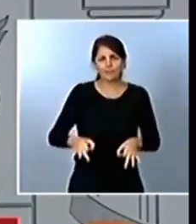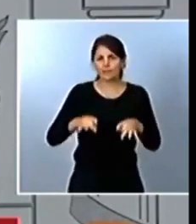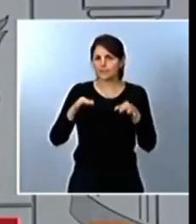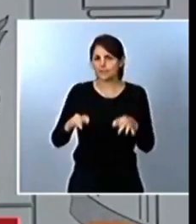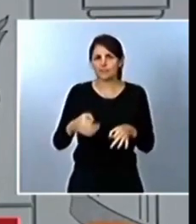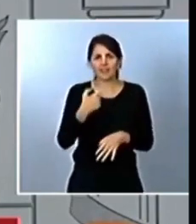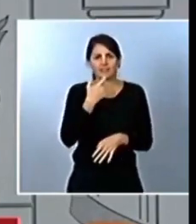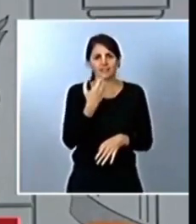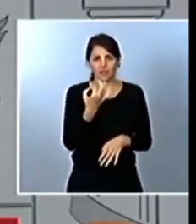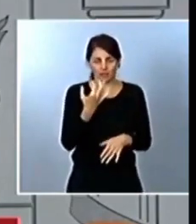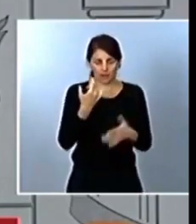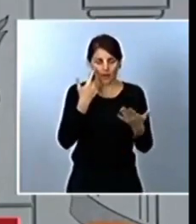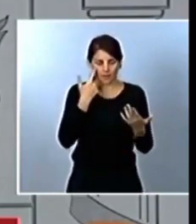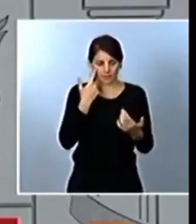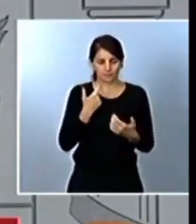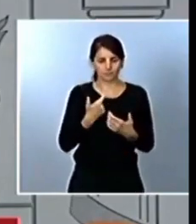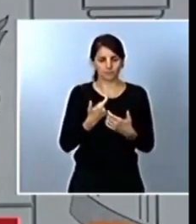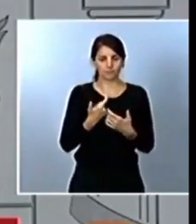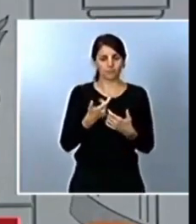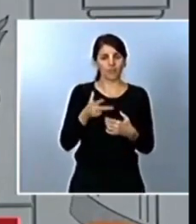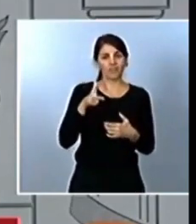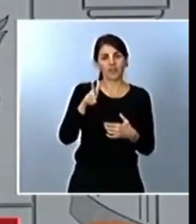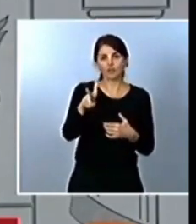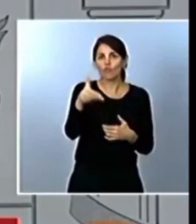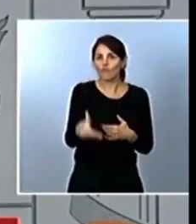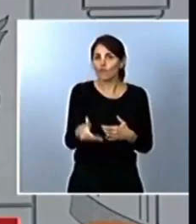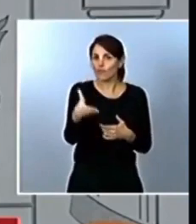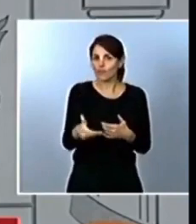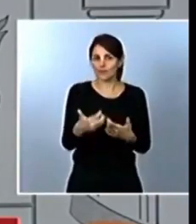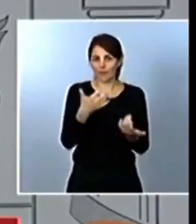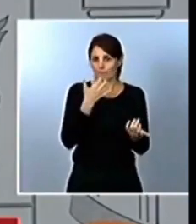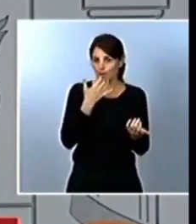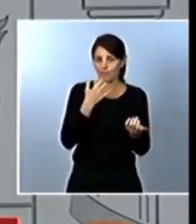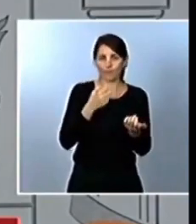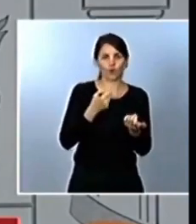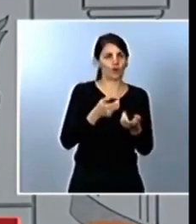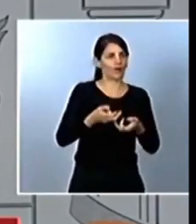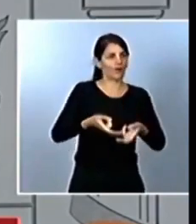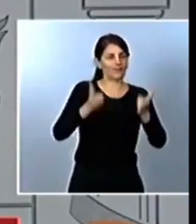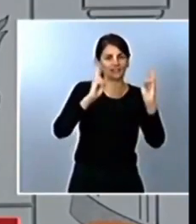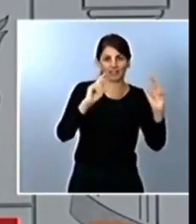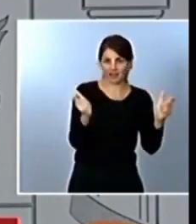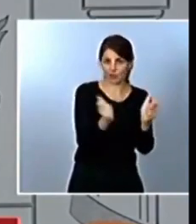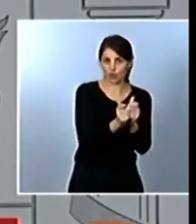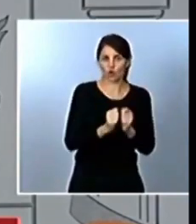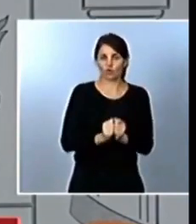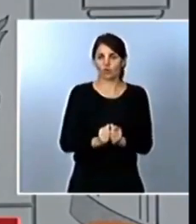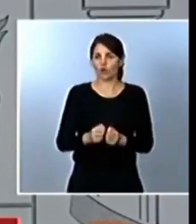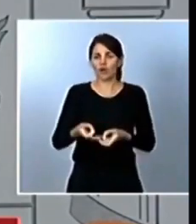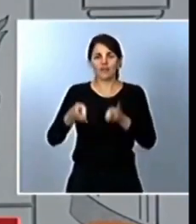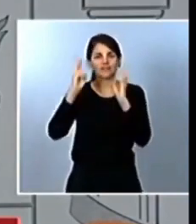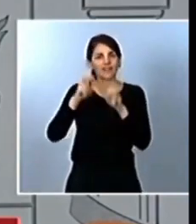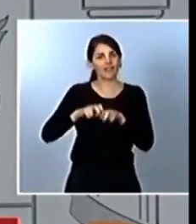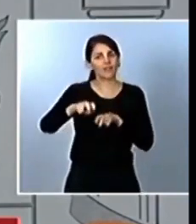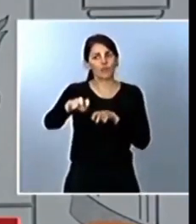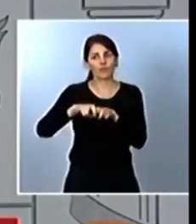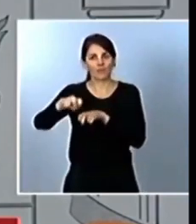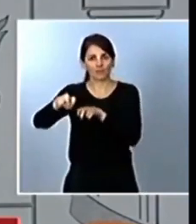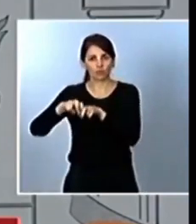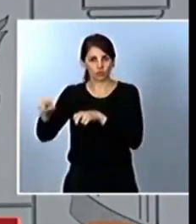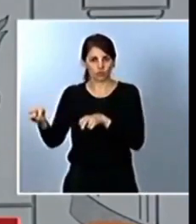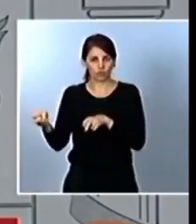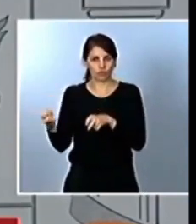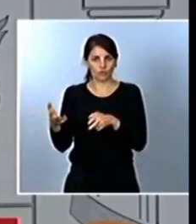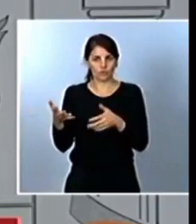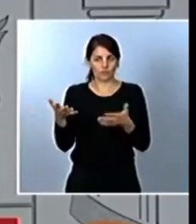fundamentales, como es, por ejemplo, el derecho a la libertad de reunión, a la libertad de movimiento, lo que tenemos que hacer es utilizar un instrumento con todas